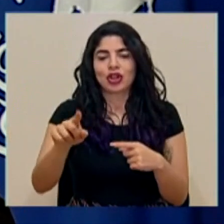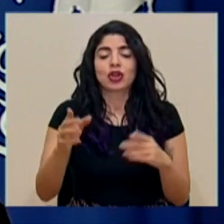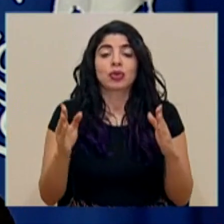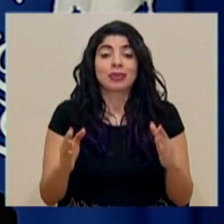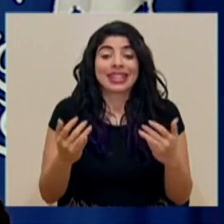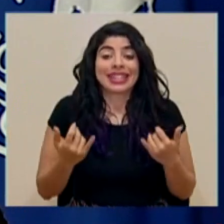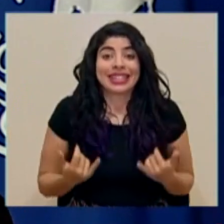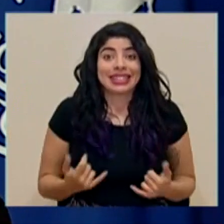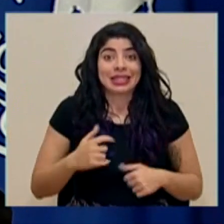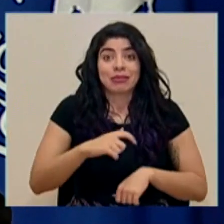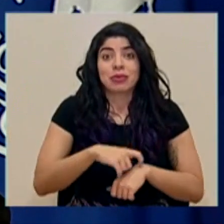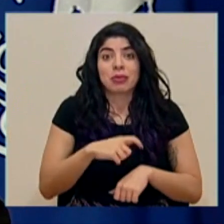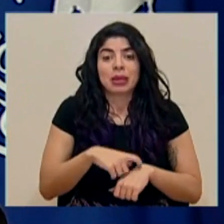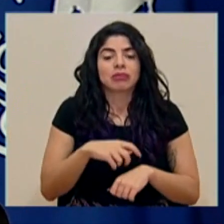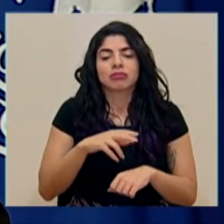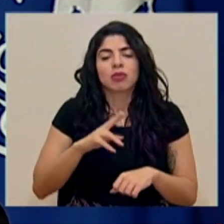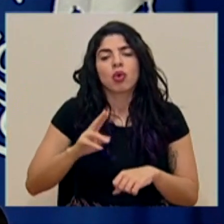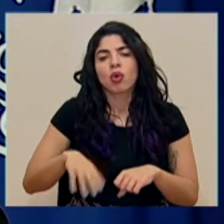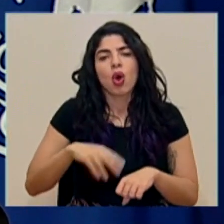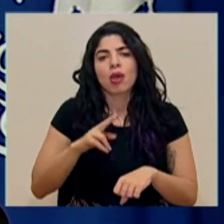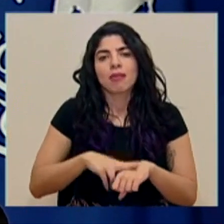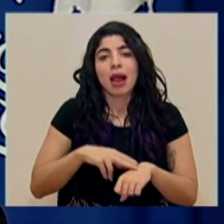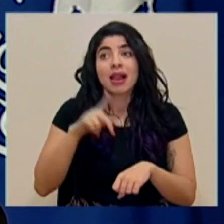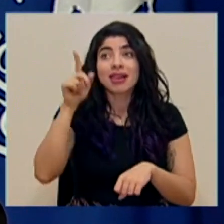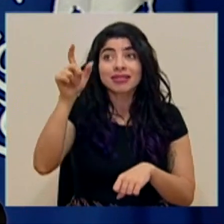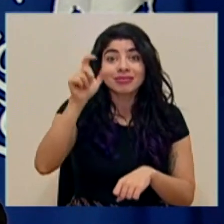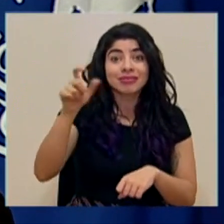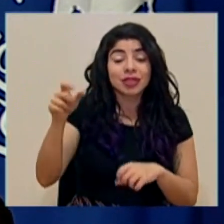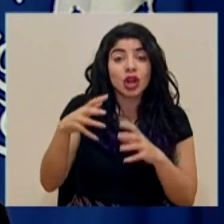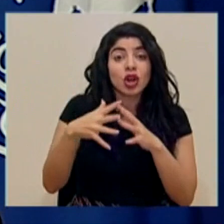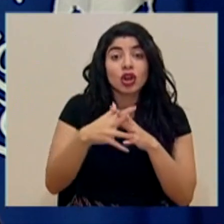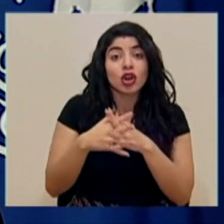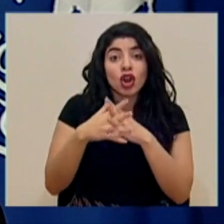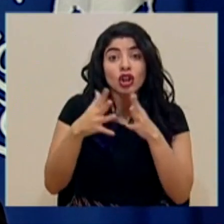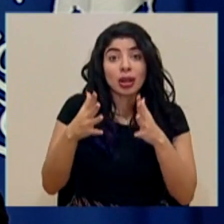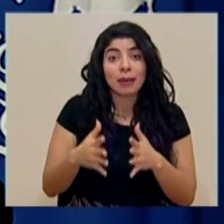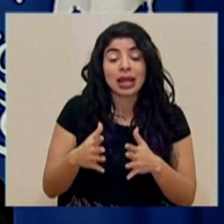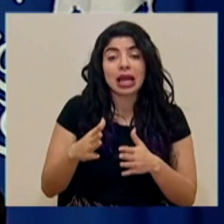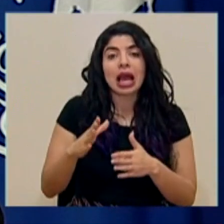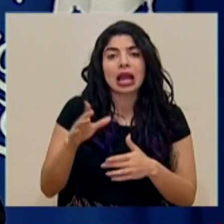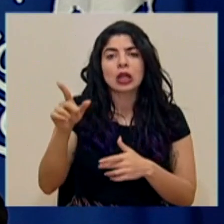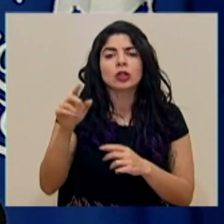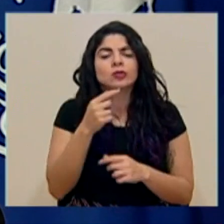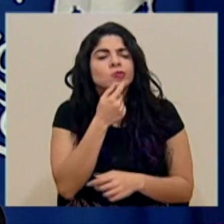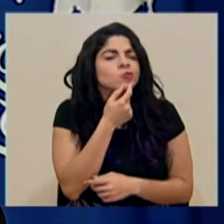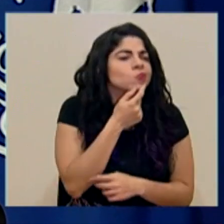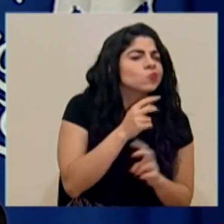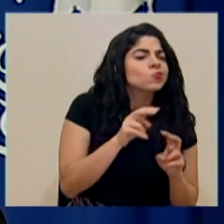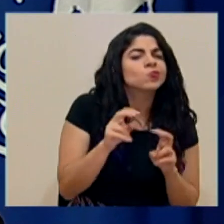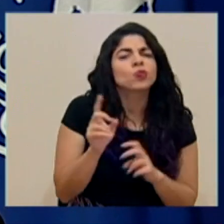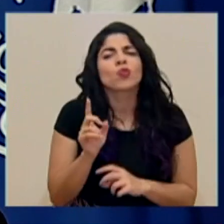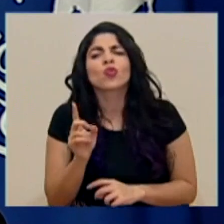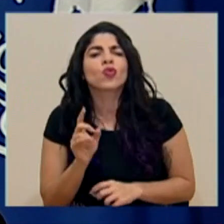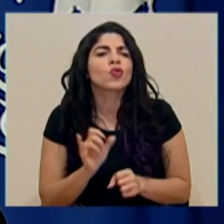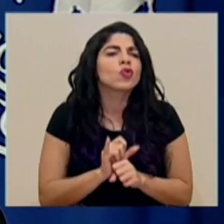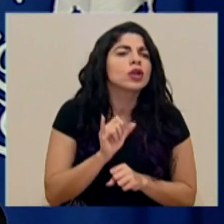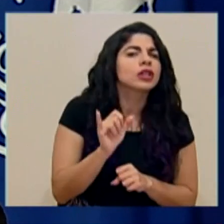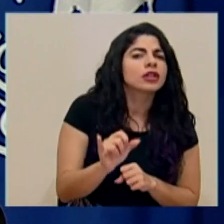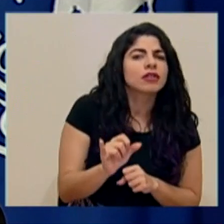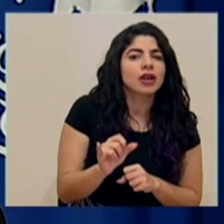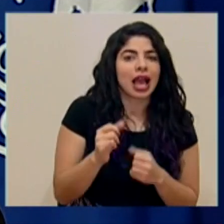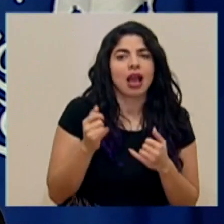estos momentos es típico que los viajeros norteamericanos están analizando dónde ir. En estos